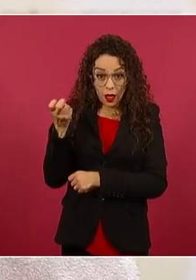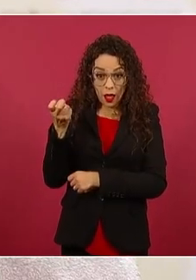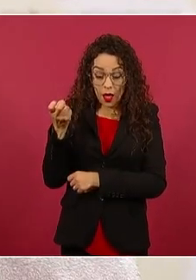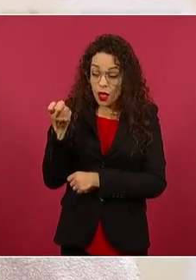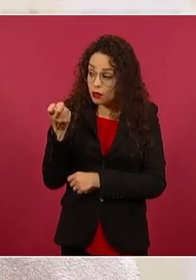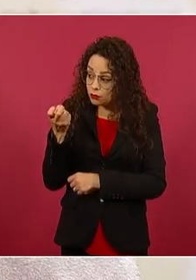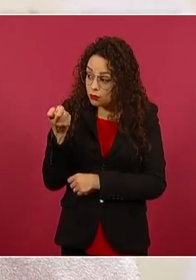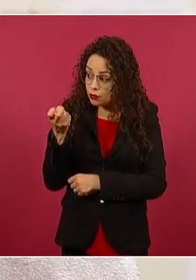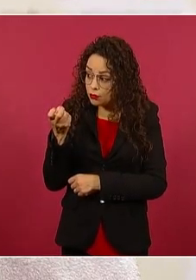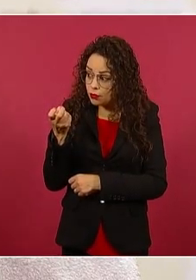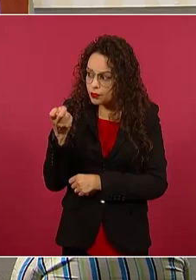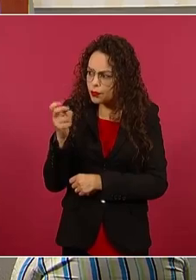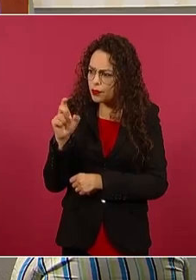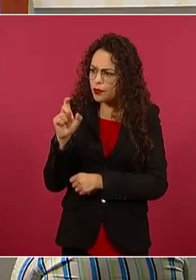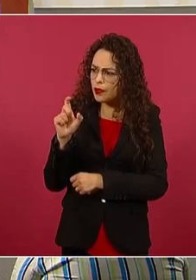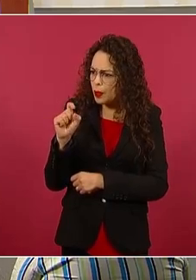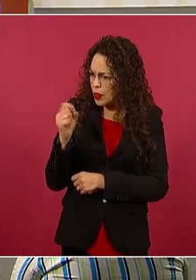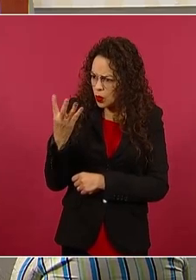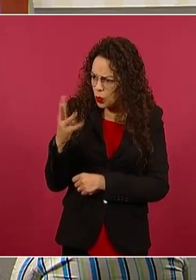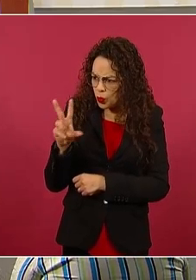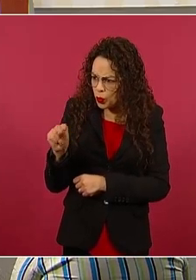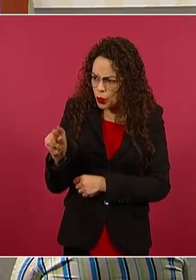¿No eran 24?